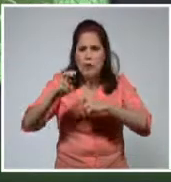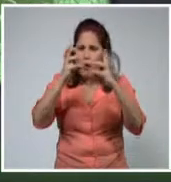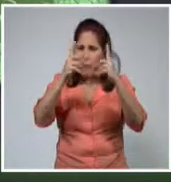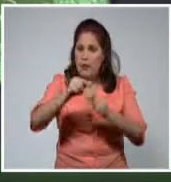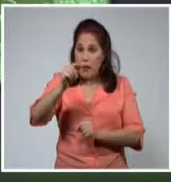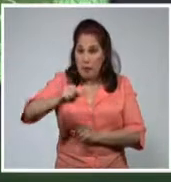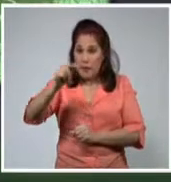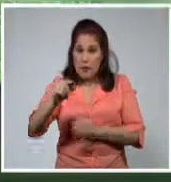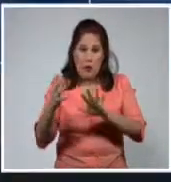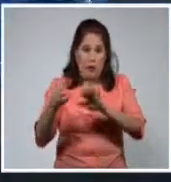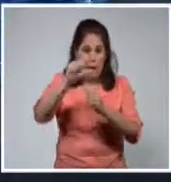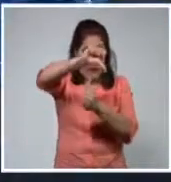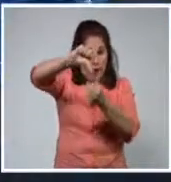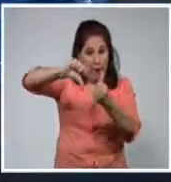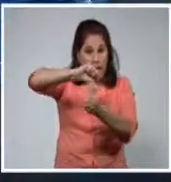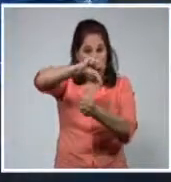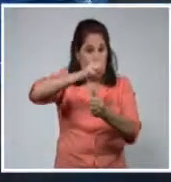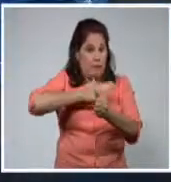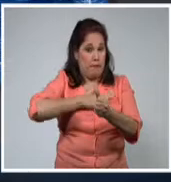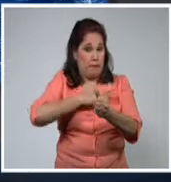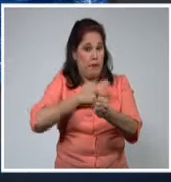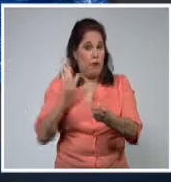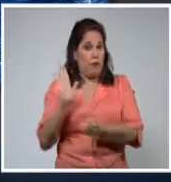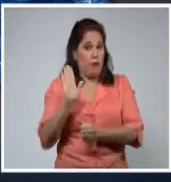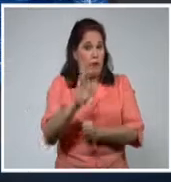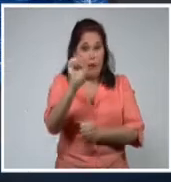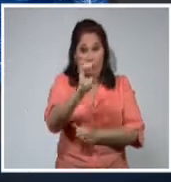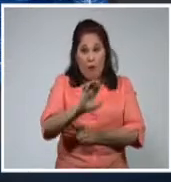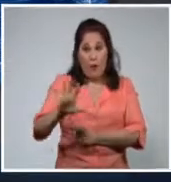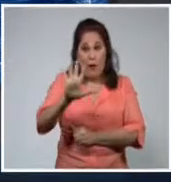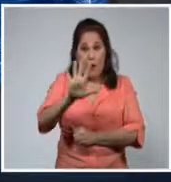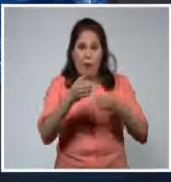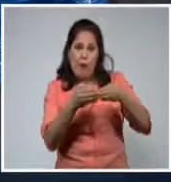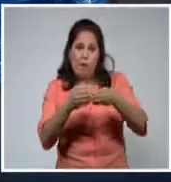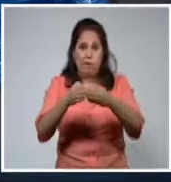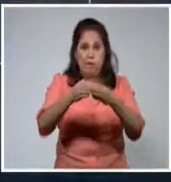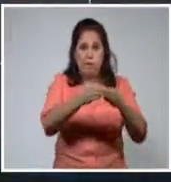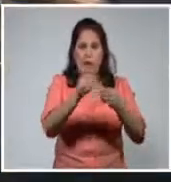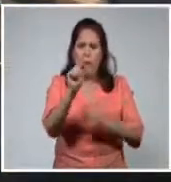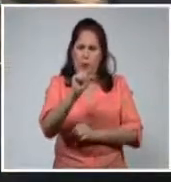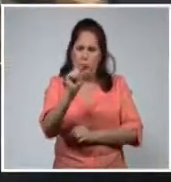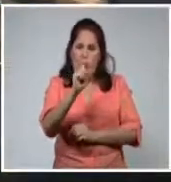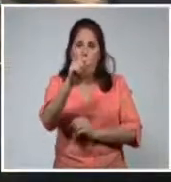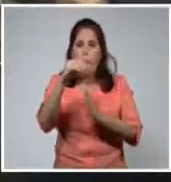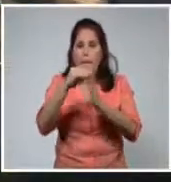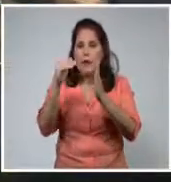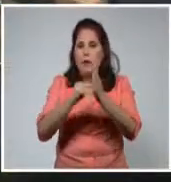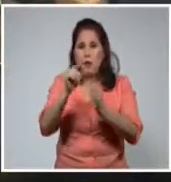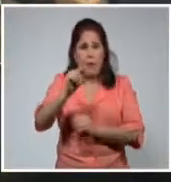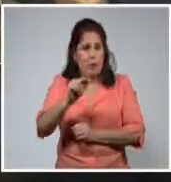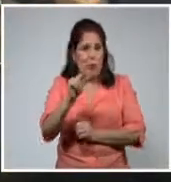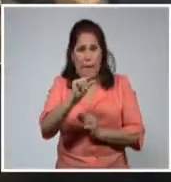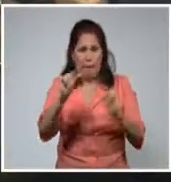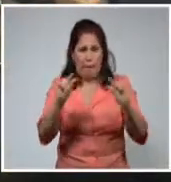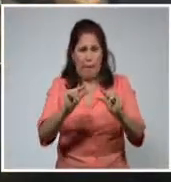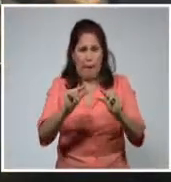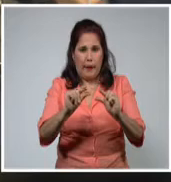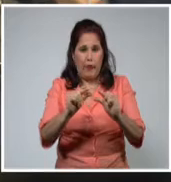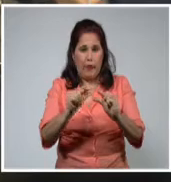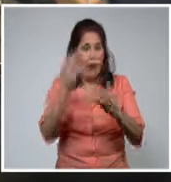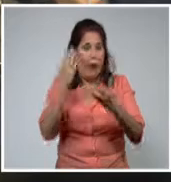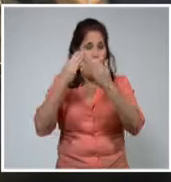personas en esta área geográfica a la llegada de los europeos era mucho menor del millón de habitantes referido por Cristóbal